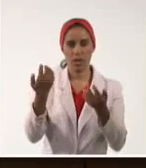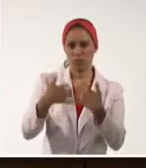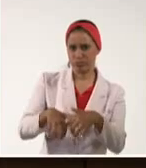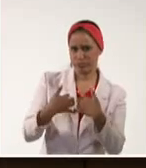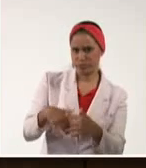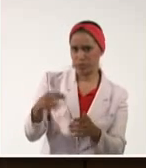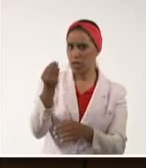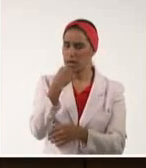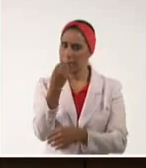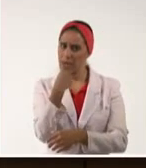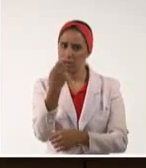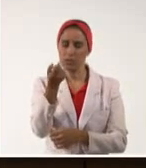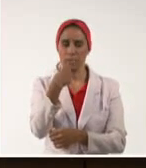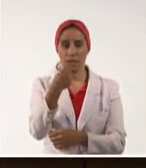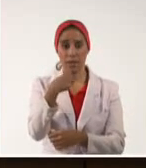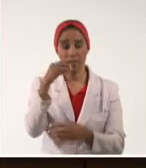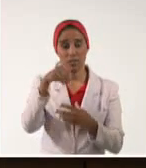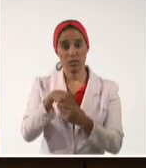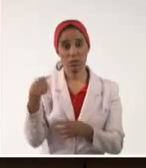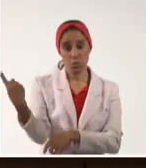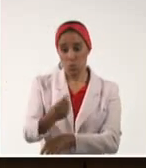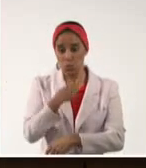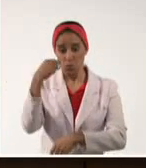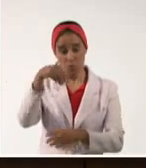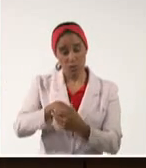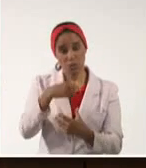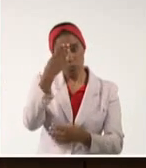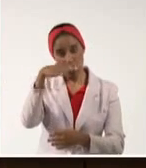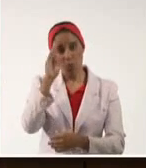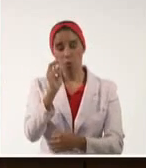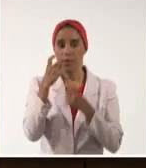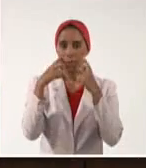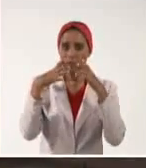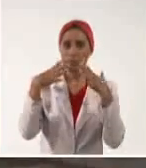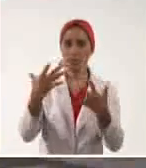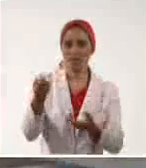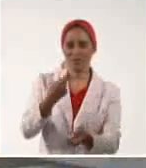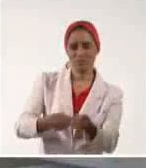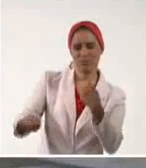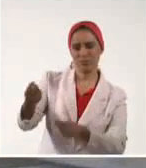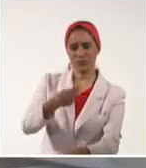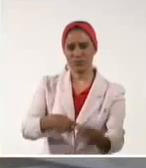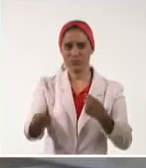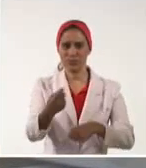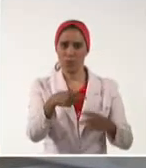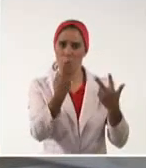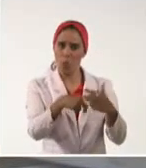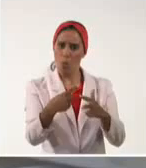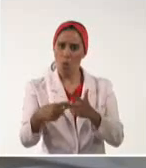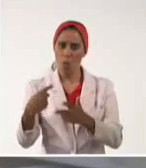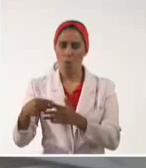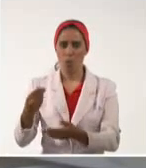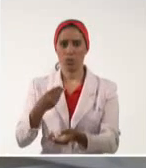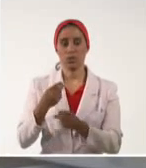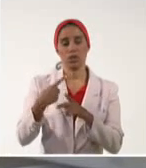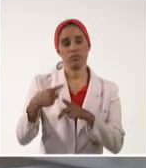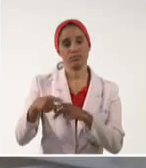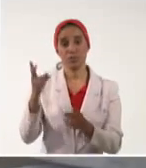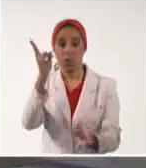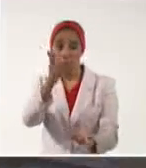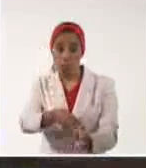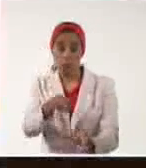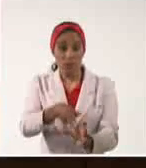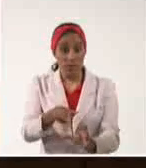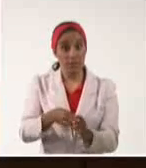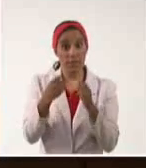y de medicamentos, todos los cuales requieren de la importación de equipos, piezas, partes, combustibles o